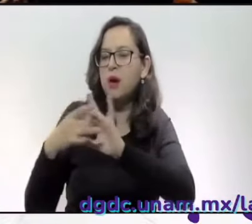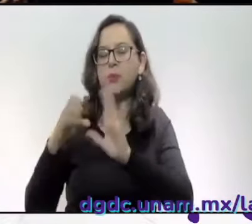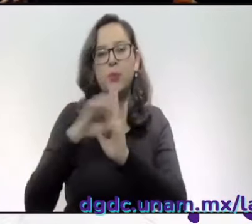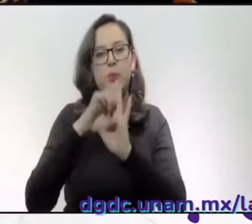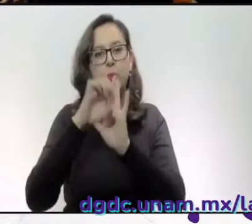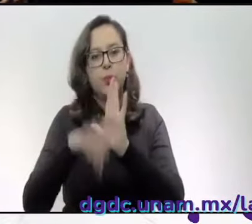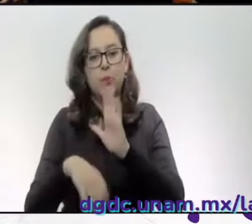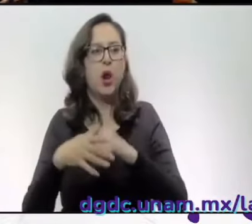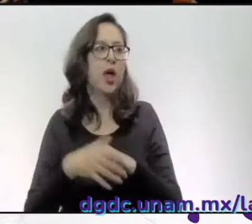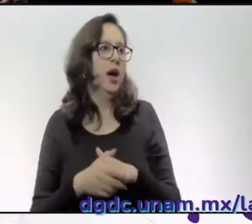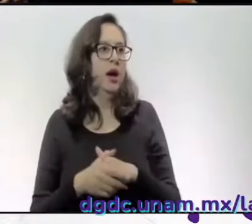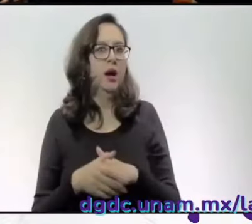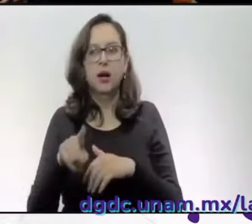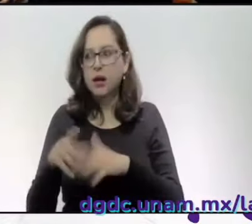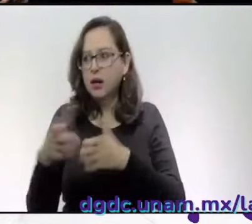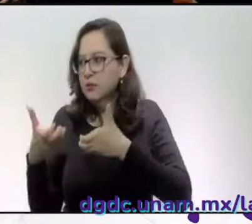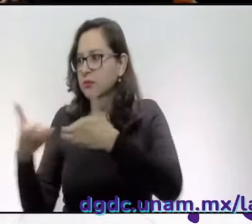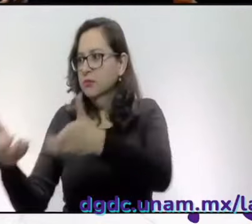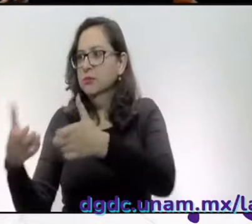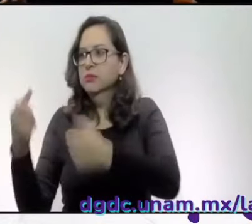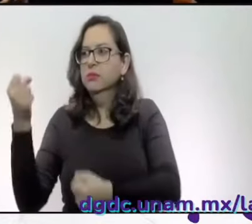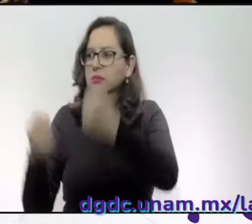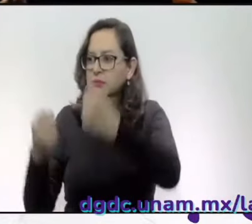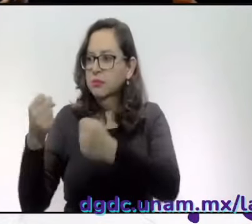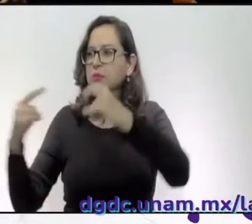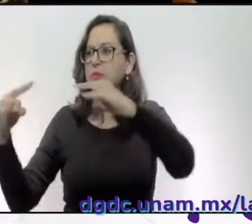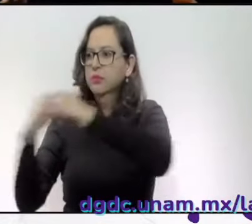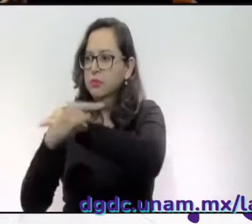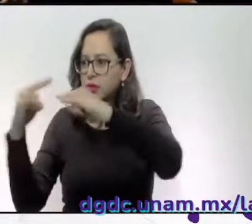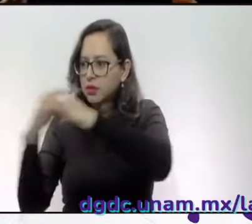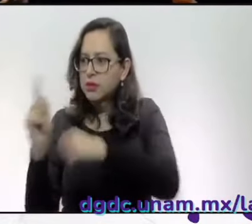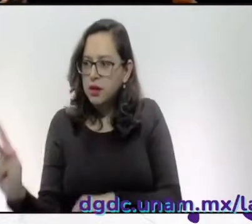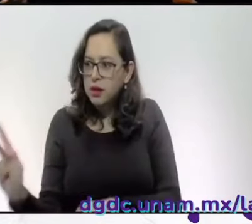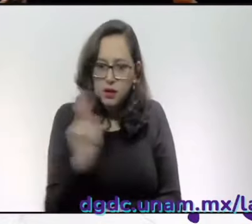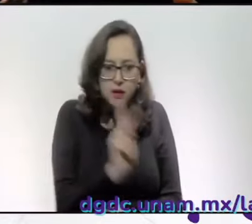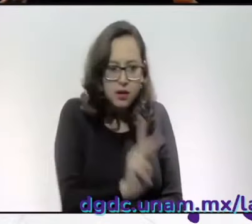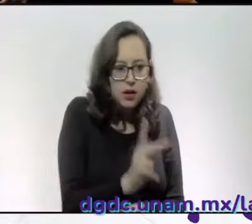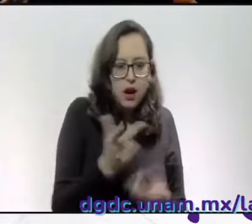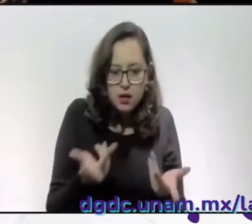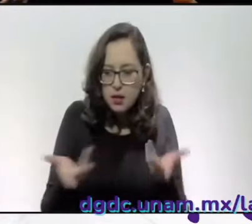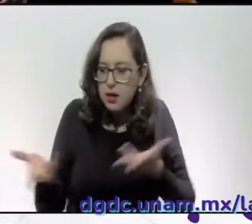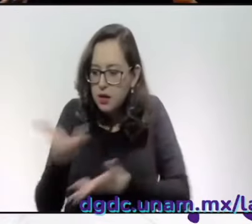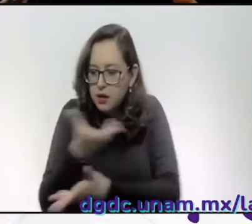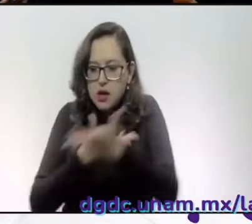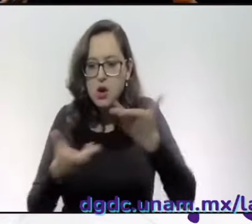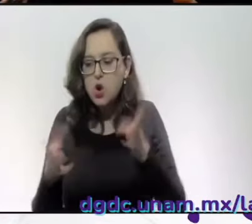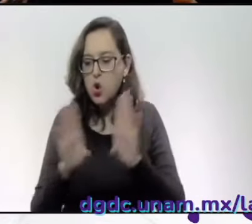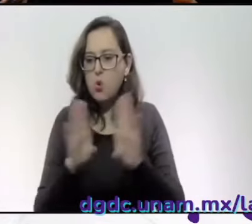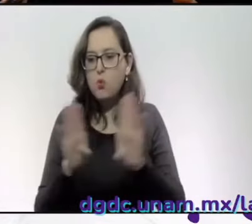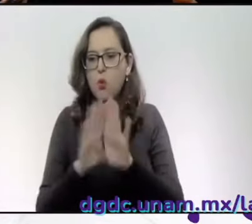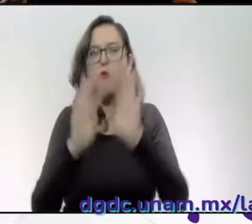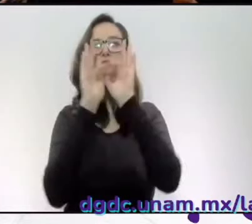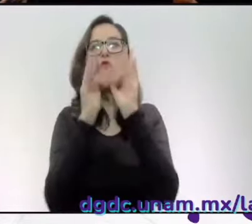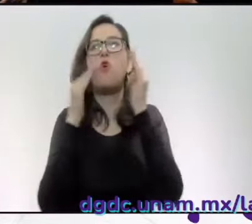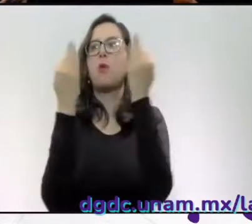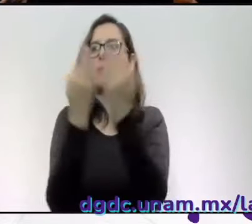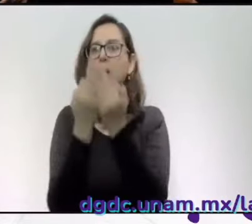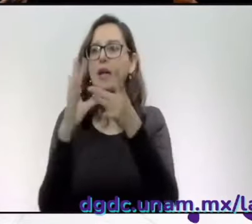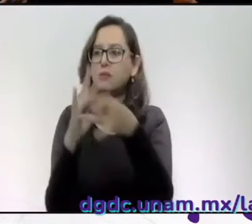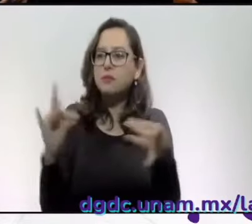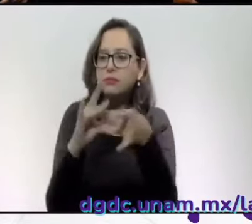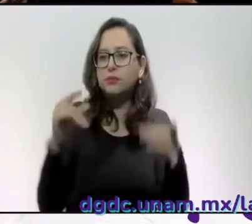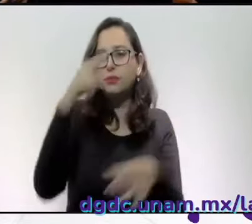que puede tener en una autopista, un guardia de circulación. Al final es cuestión de encontrar un vínculo, aunque